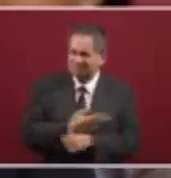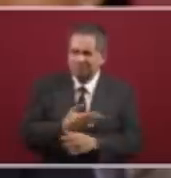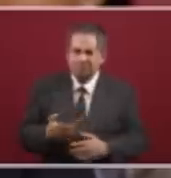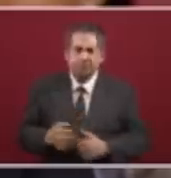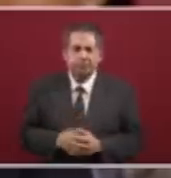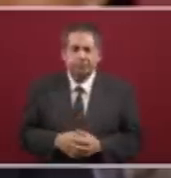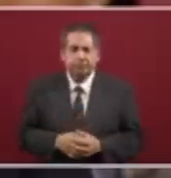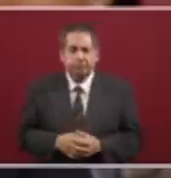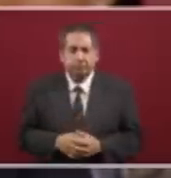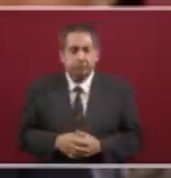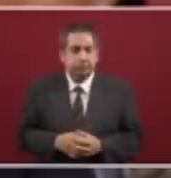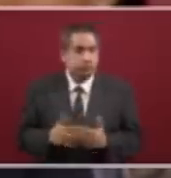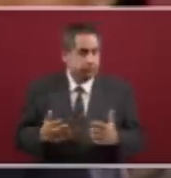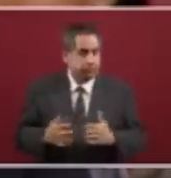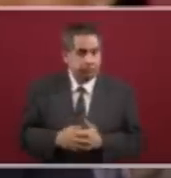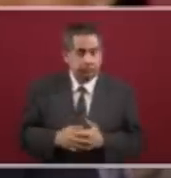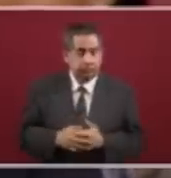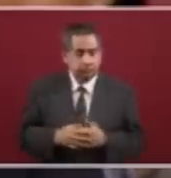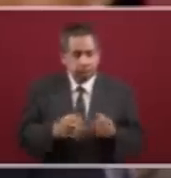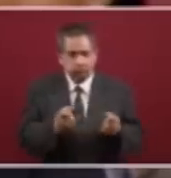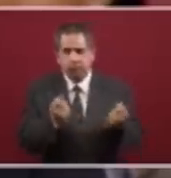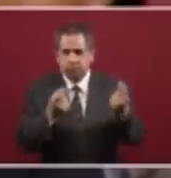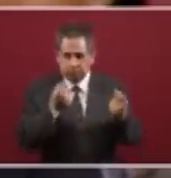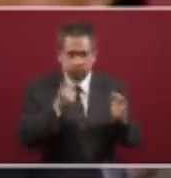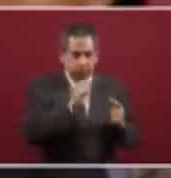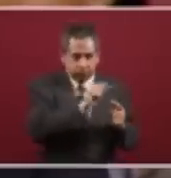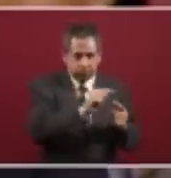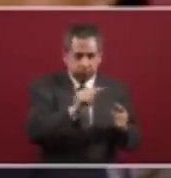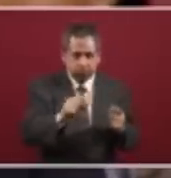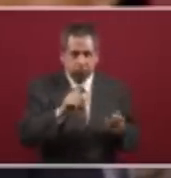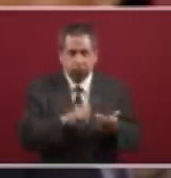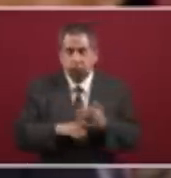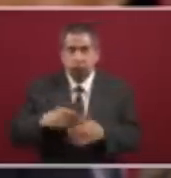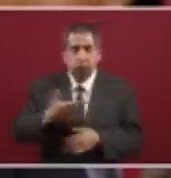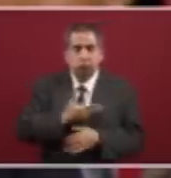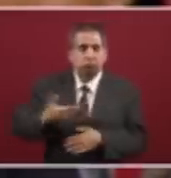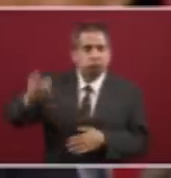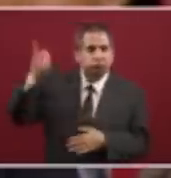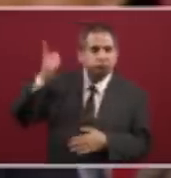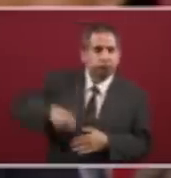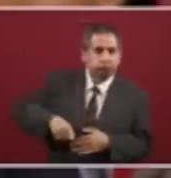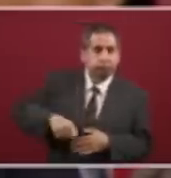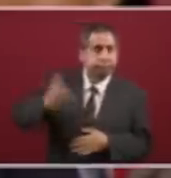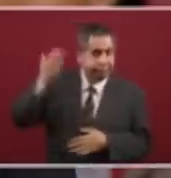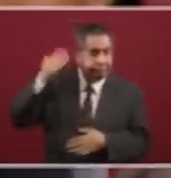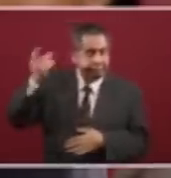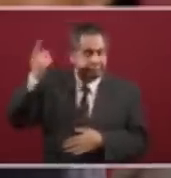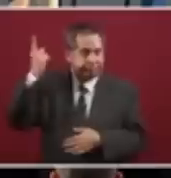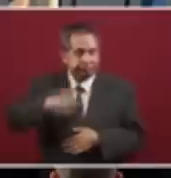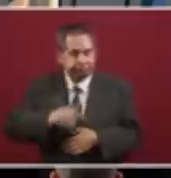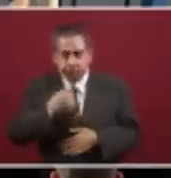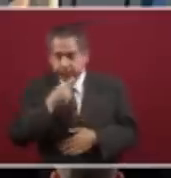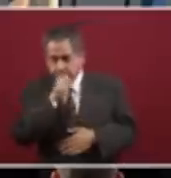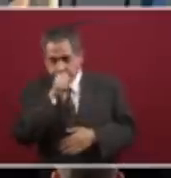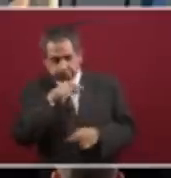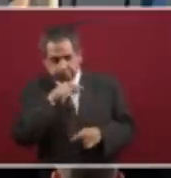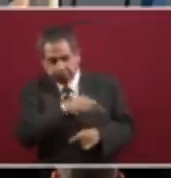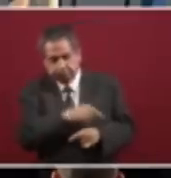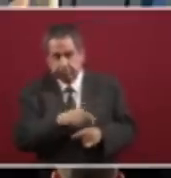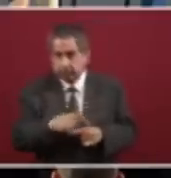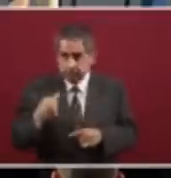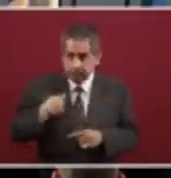no en todos los casos pero si había línea todavía consigna